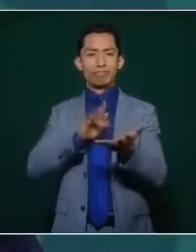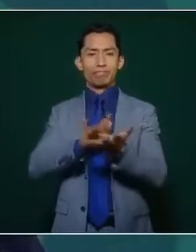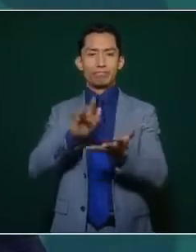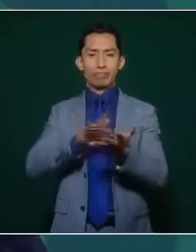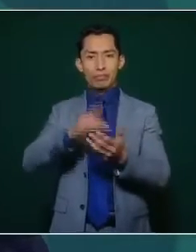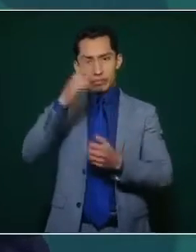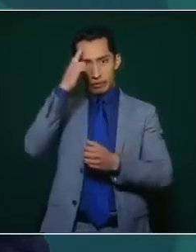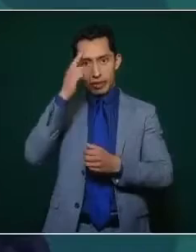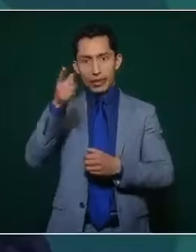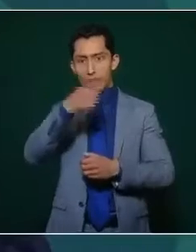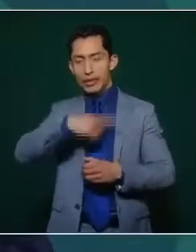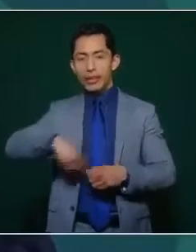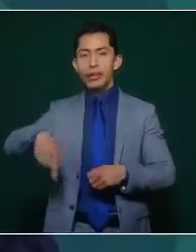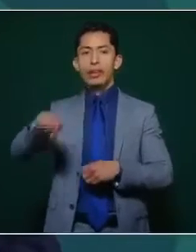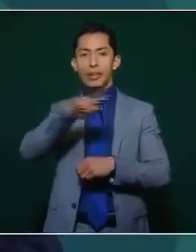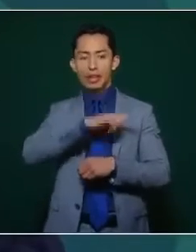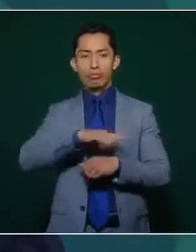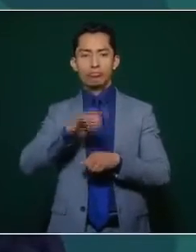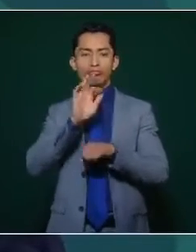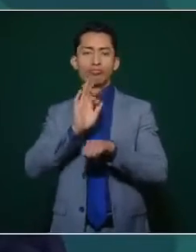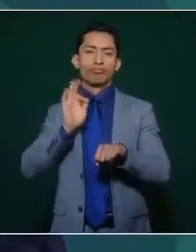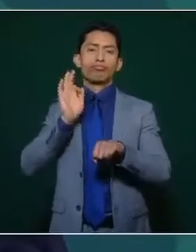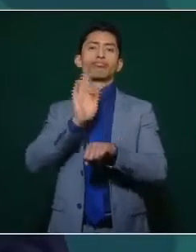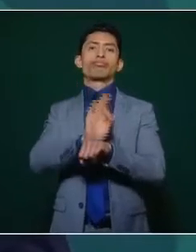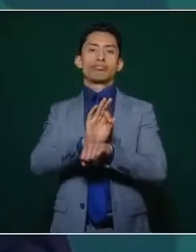benefician a